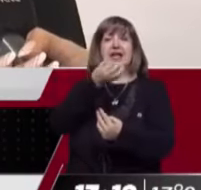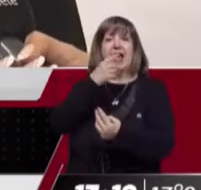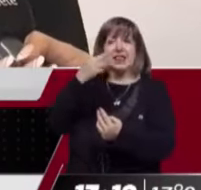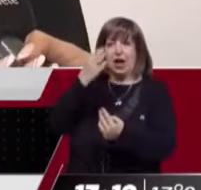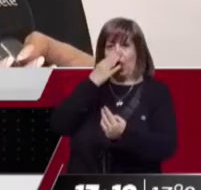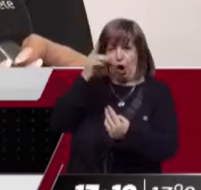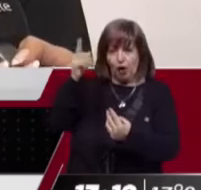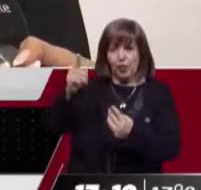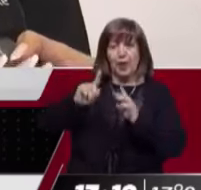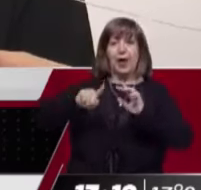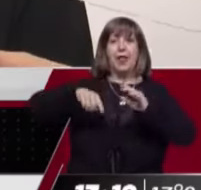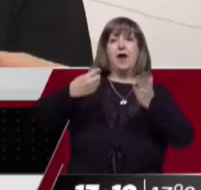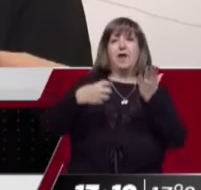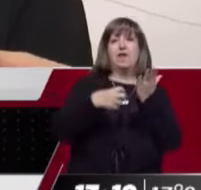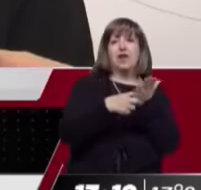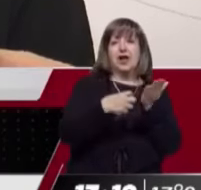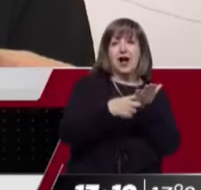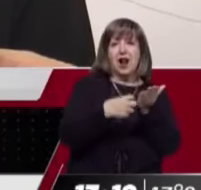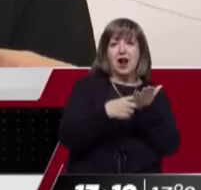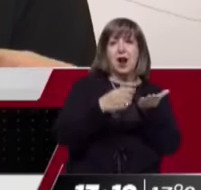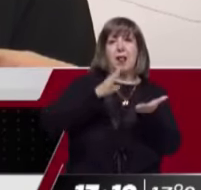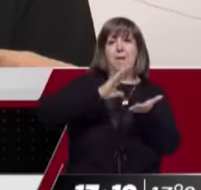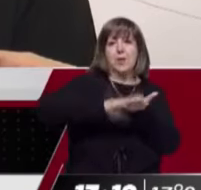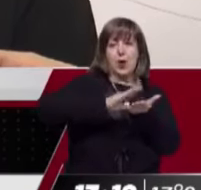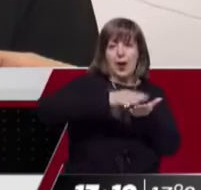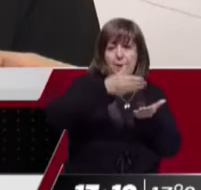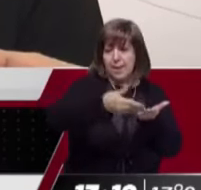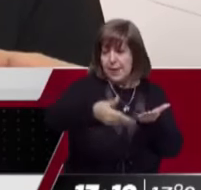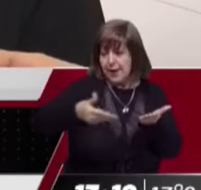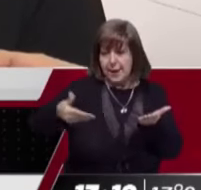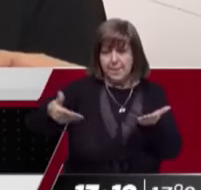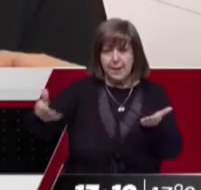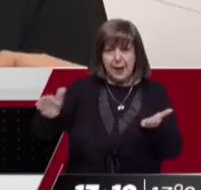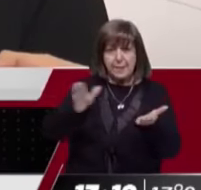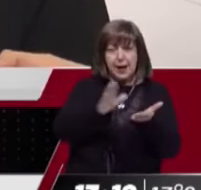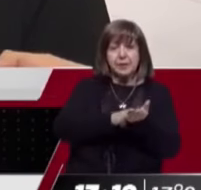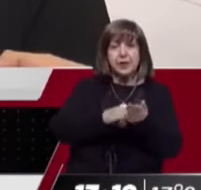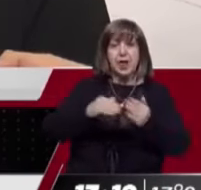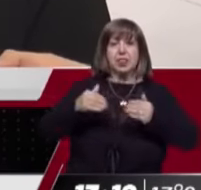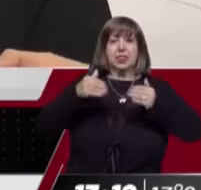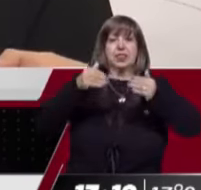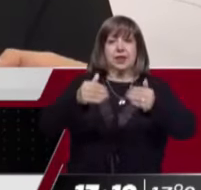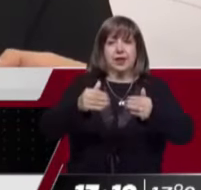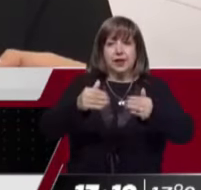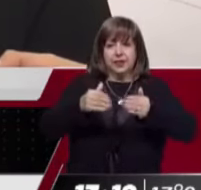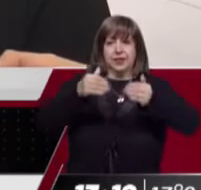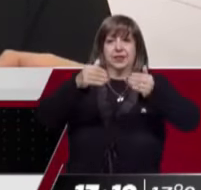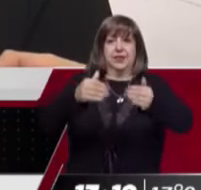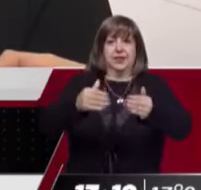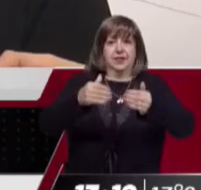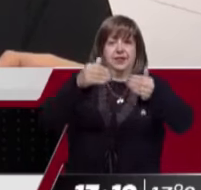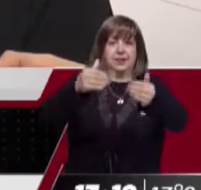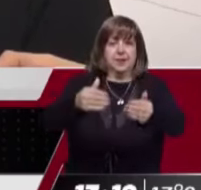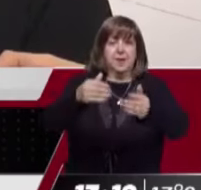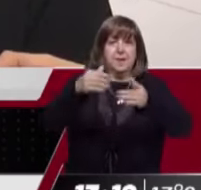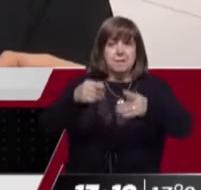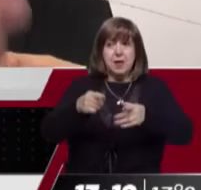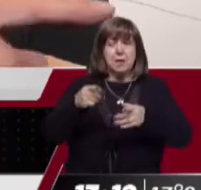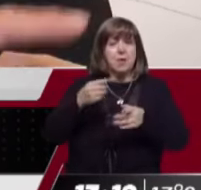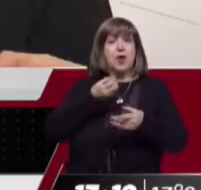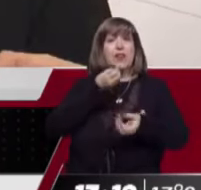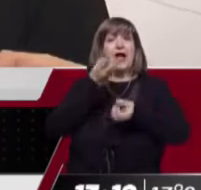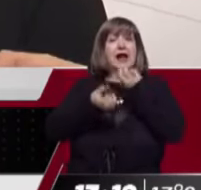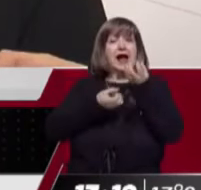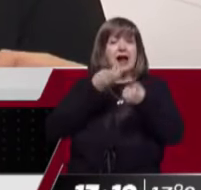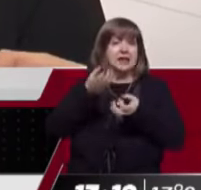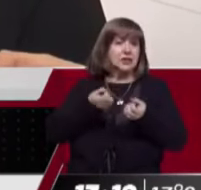fuera aumentando la mayor cantidad de pruebas posible para llegar a esta situación, siempre se iba postergando. De hecho, la declaración del señor Garay, que